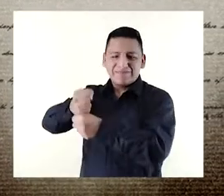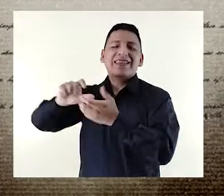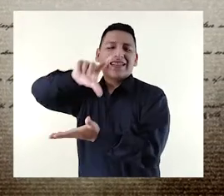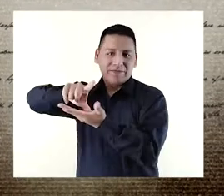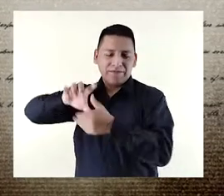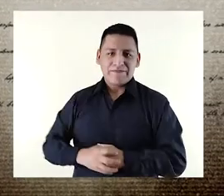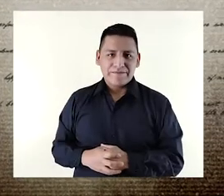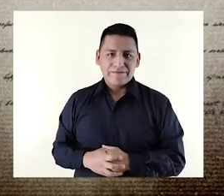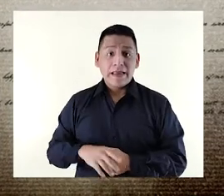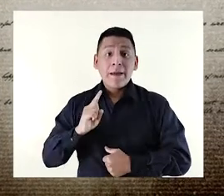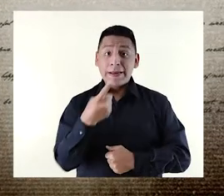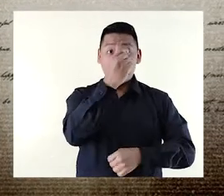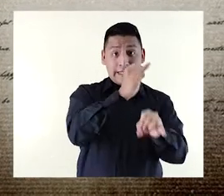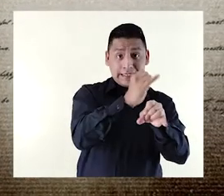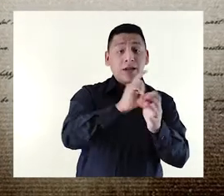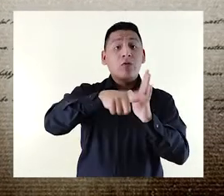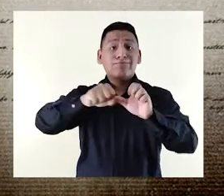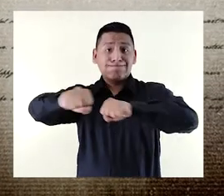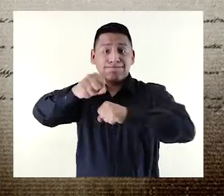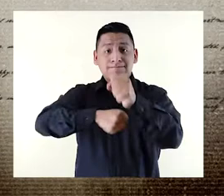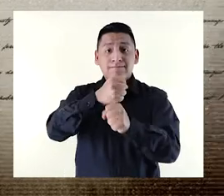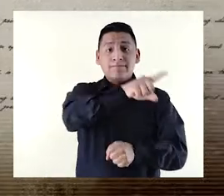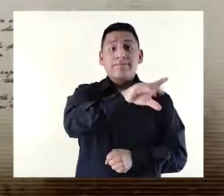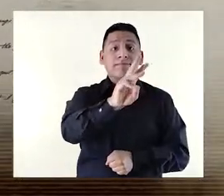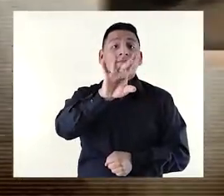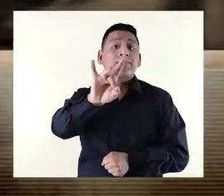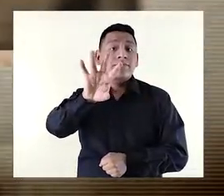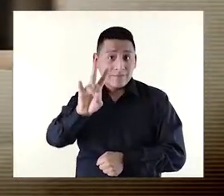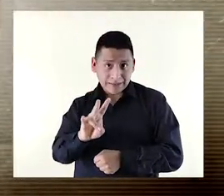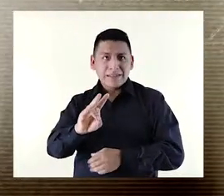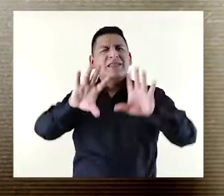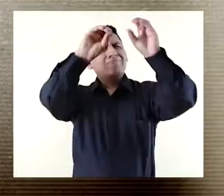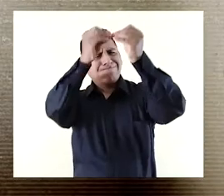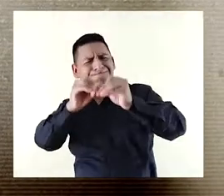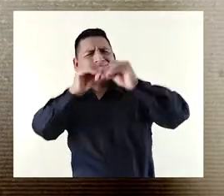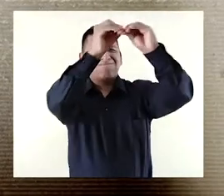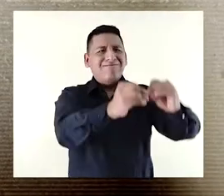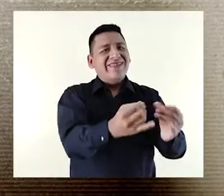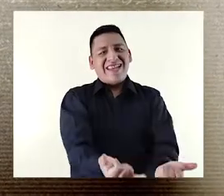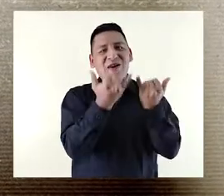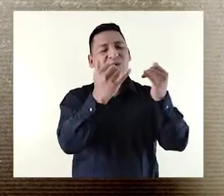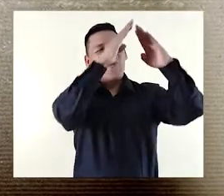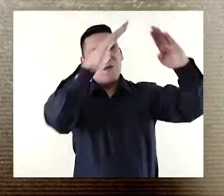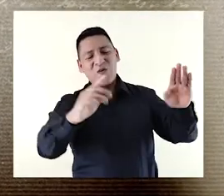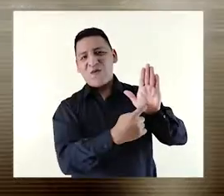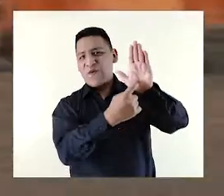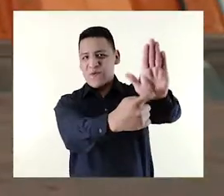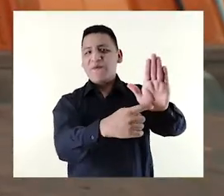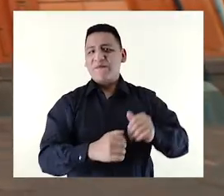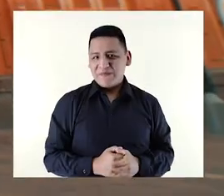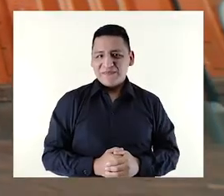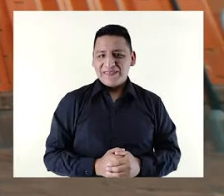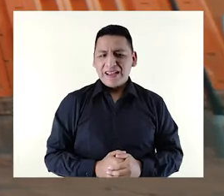Lima. Luego de una primera iglesia y del terremoto de 1687, la reconstruyeron y es la misma que vemos.